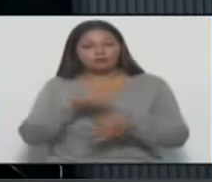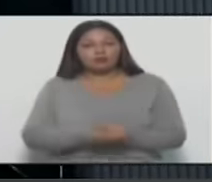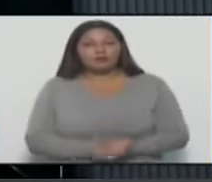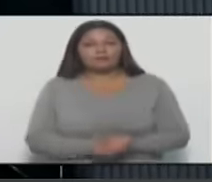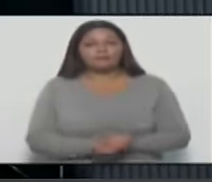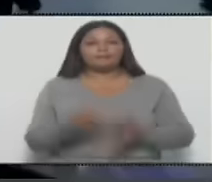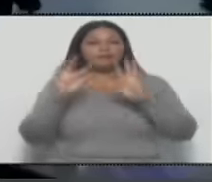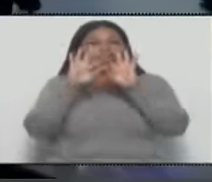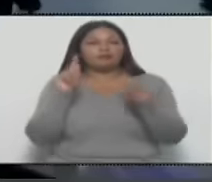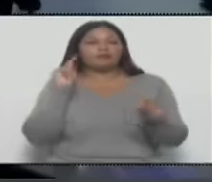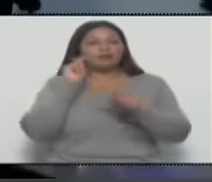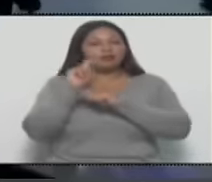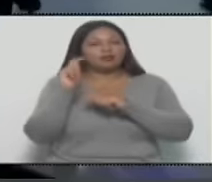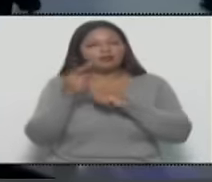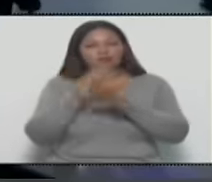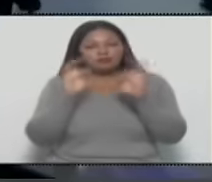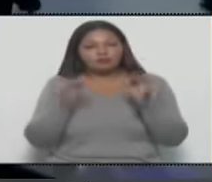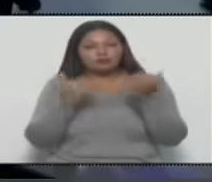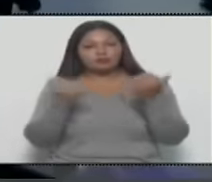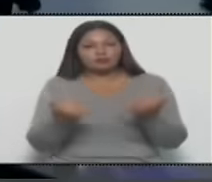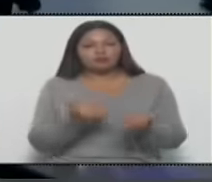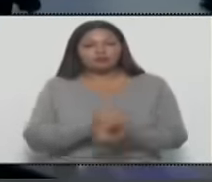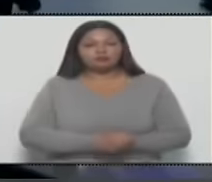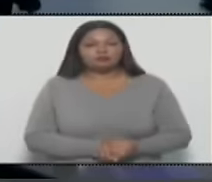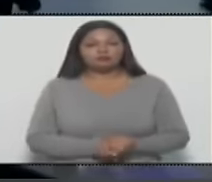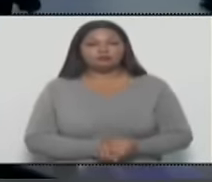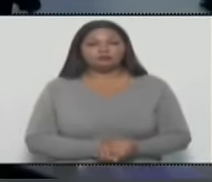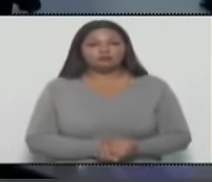ataque sofisticado donde